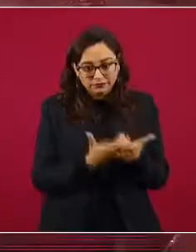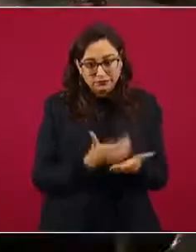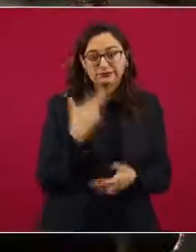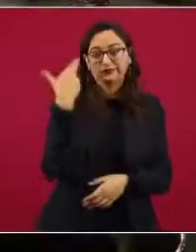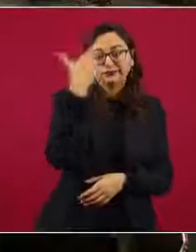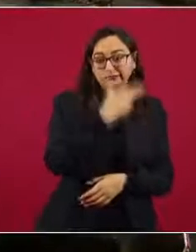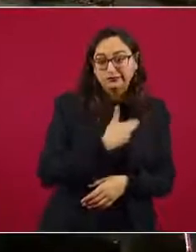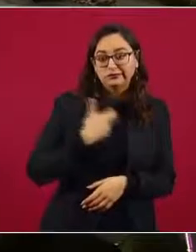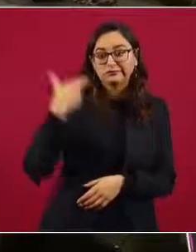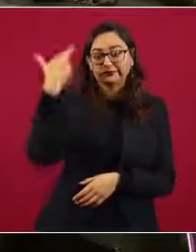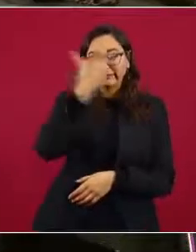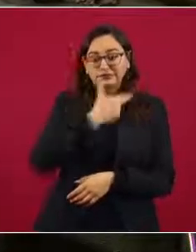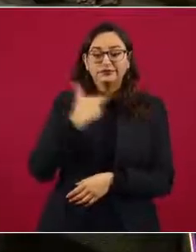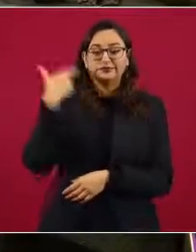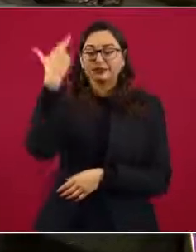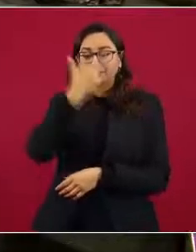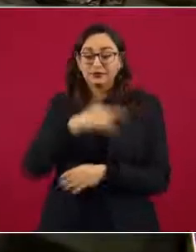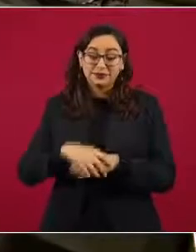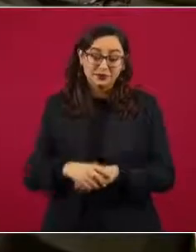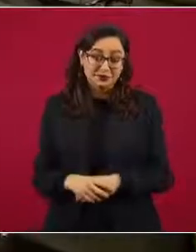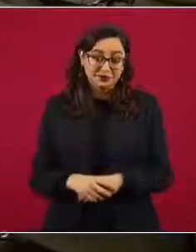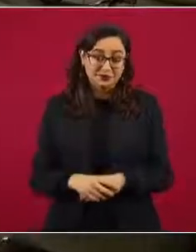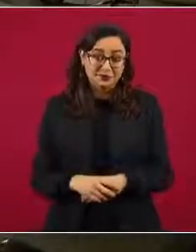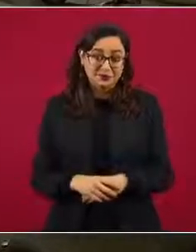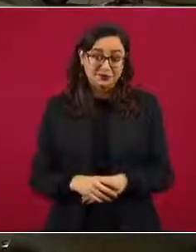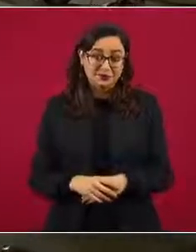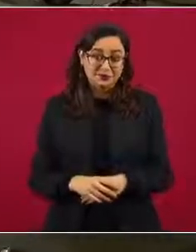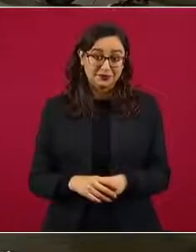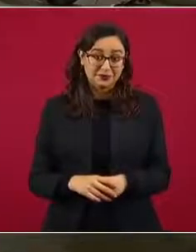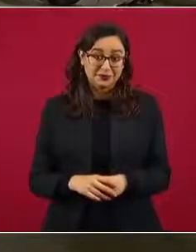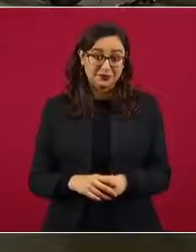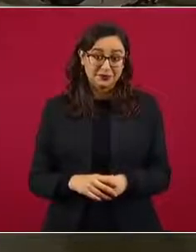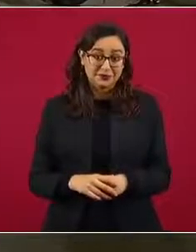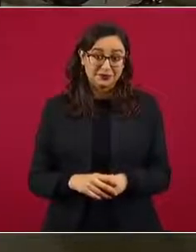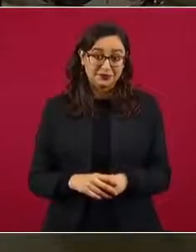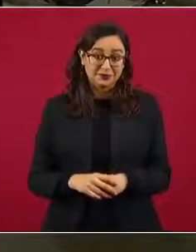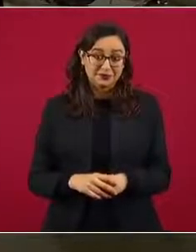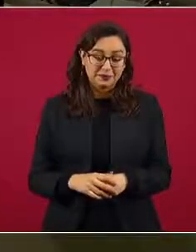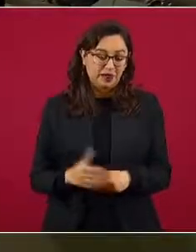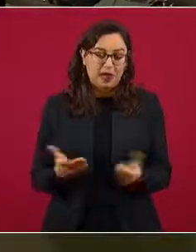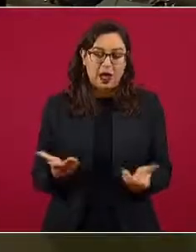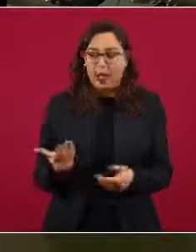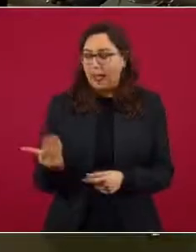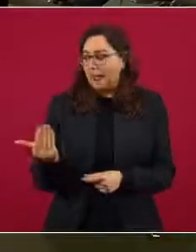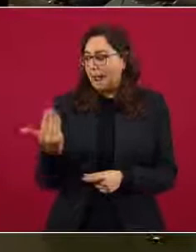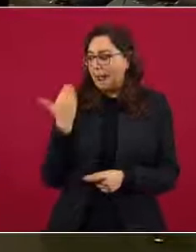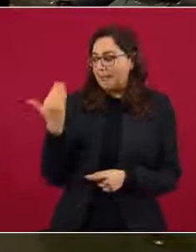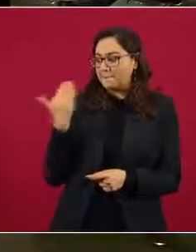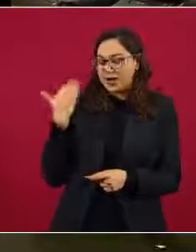Entonces, pero eso lo acabamos de